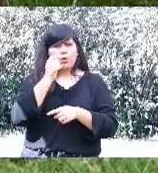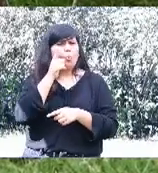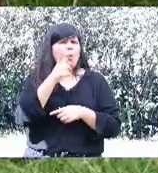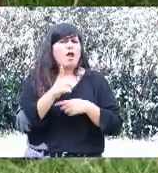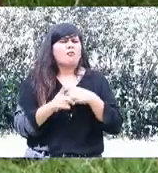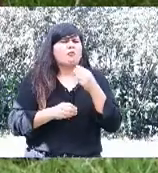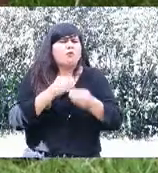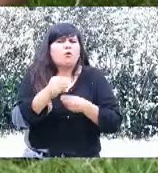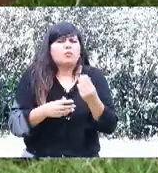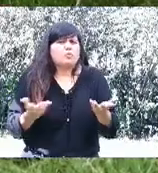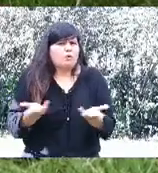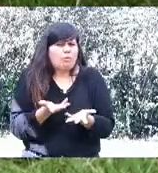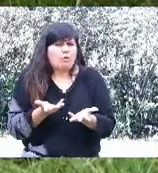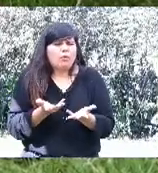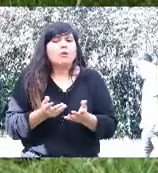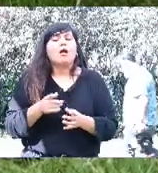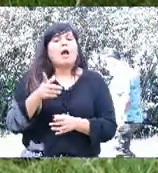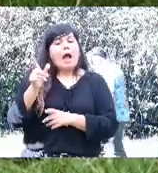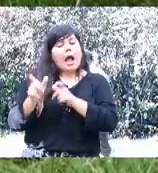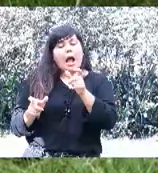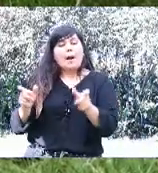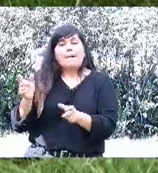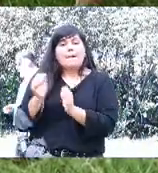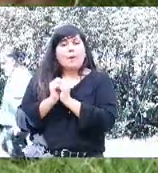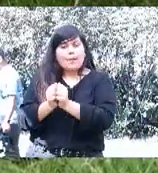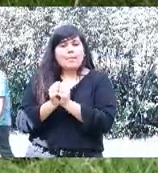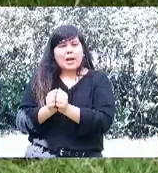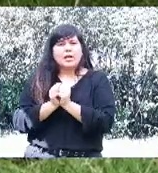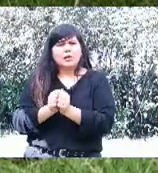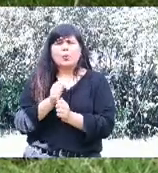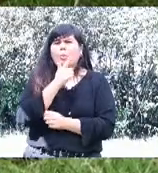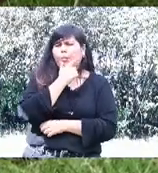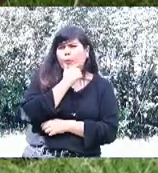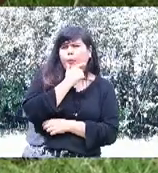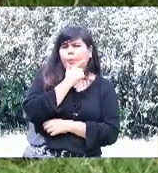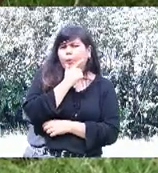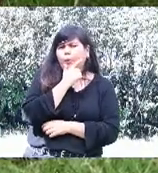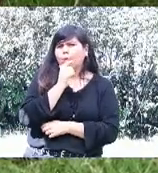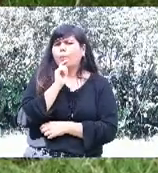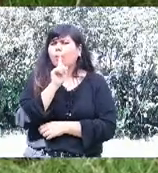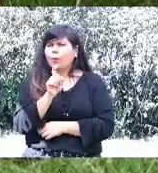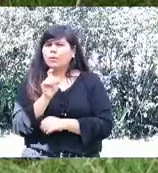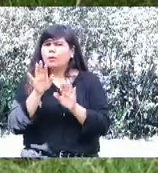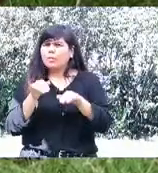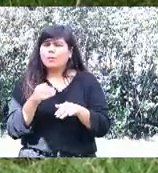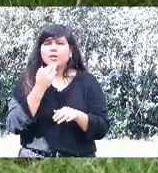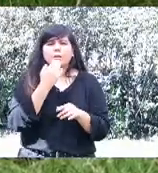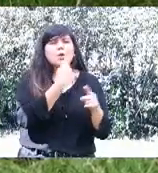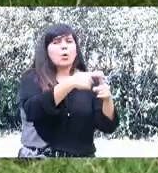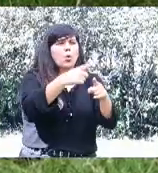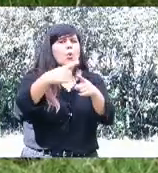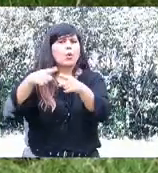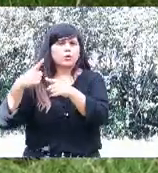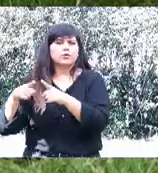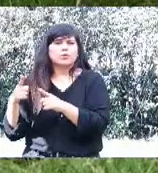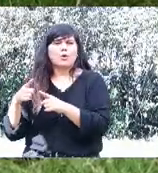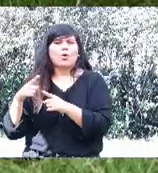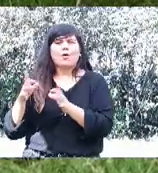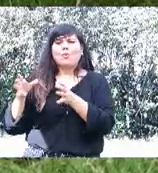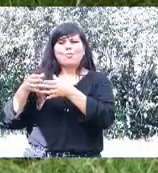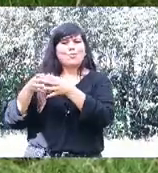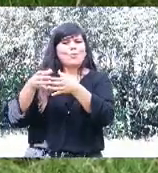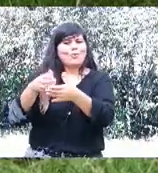es una pregunta que se han hecho colegas aquí del centro interactivo del del mim pero también otros colegas de otros momentos y otras